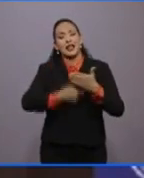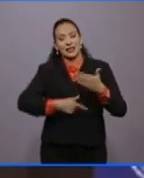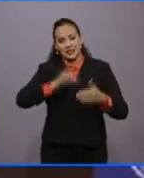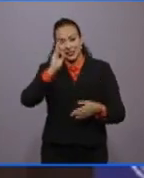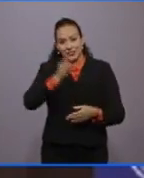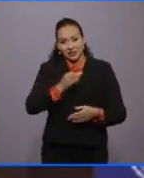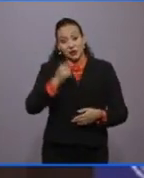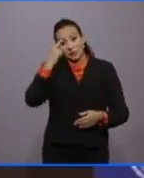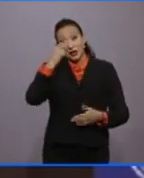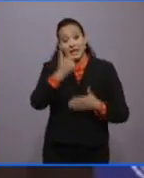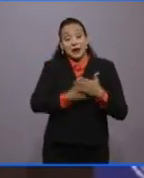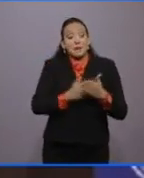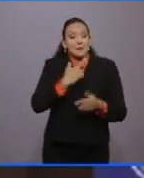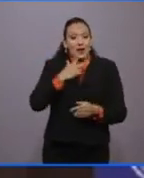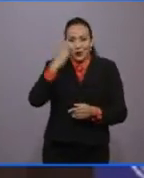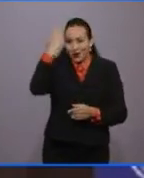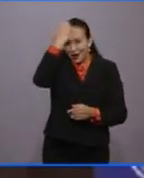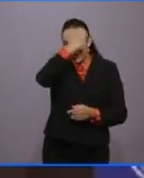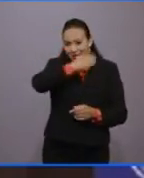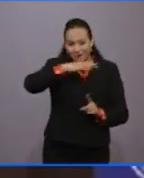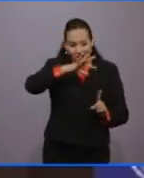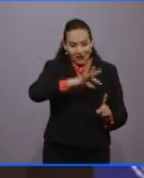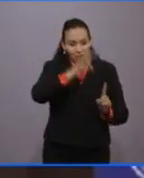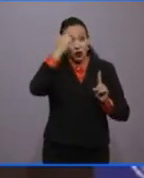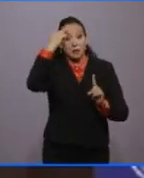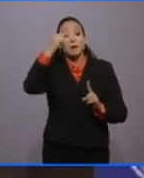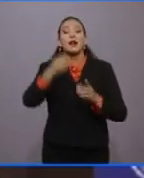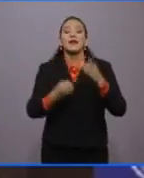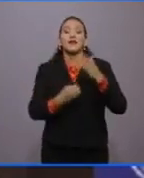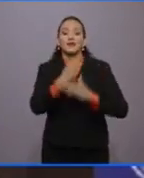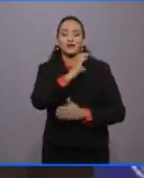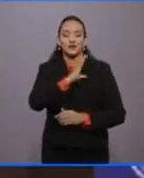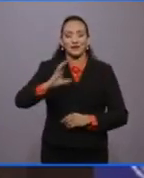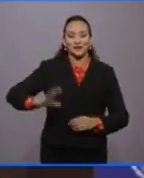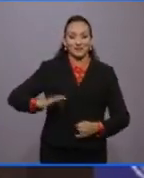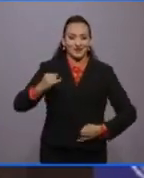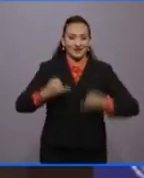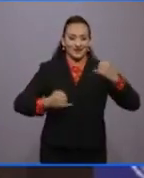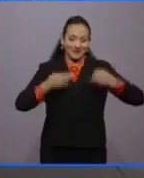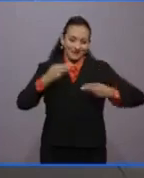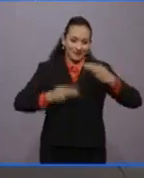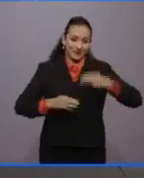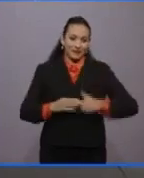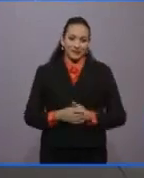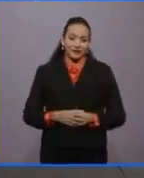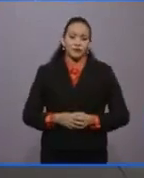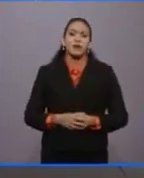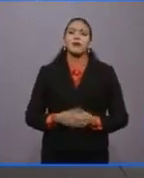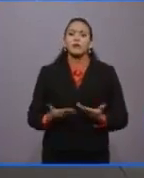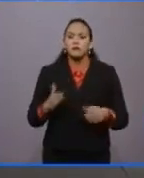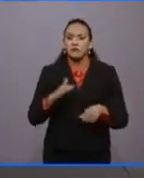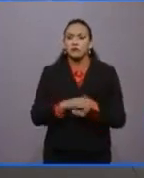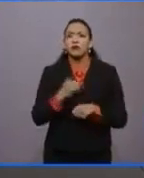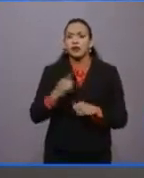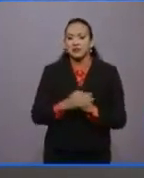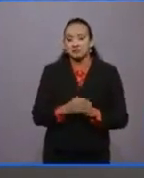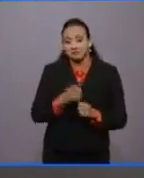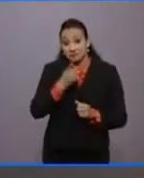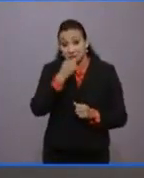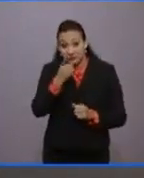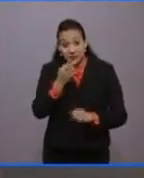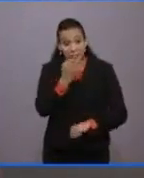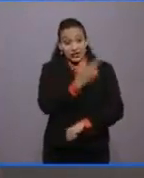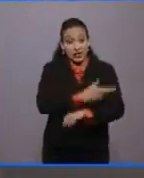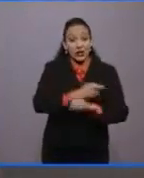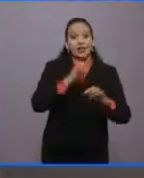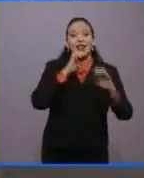las personas mejor evaluadas para las candidaturas a la elección extraordinaria del Poder Judicial. Lo anterior, al considerar que los